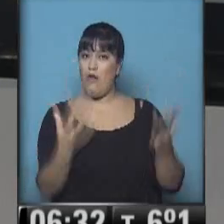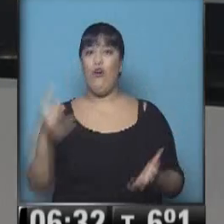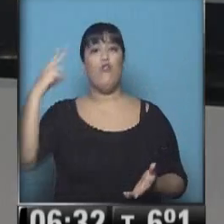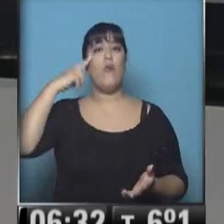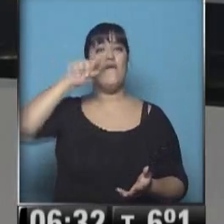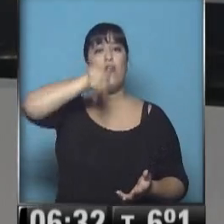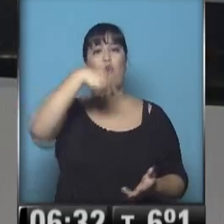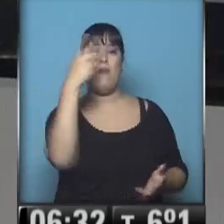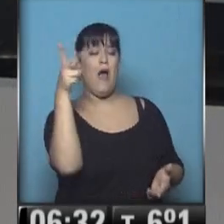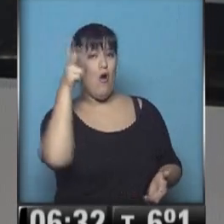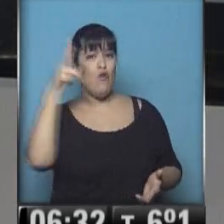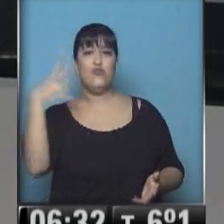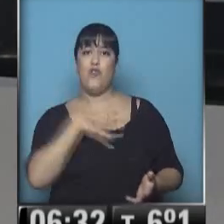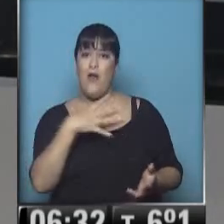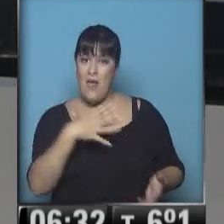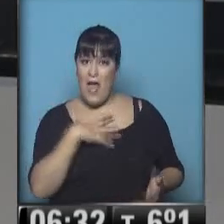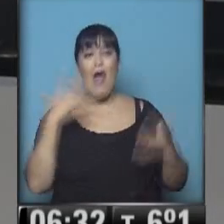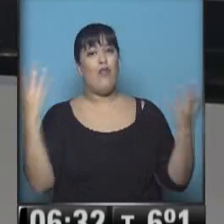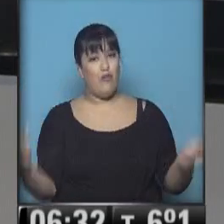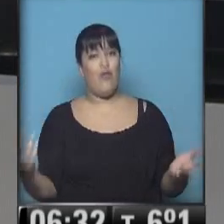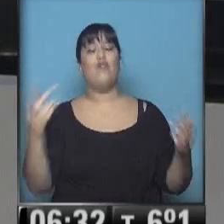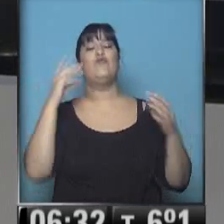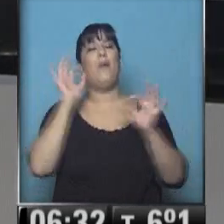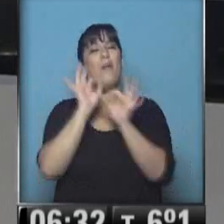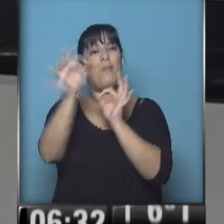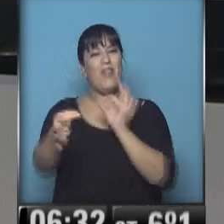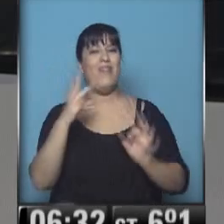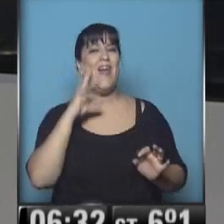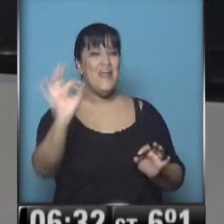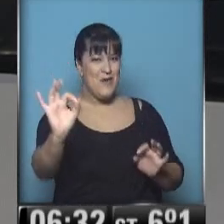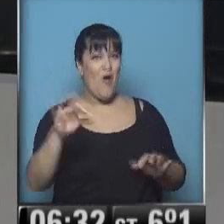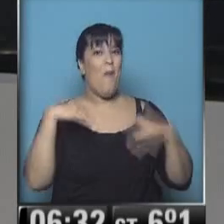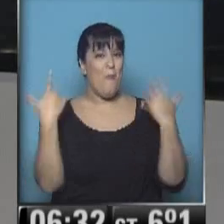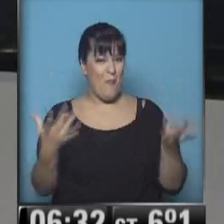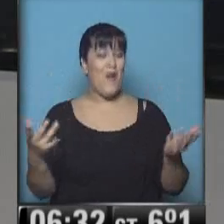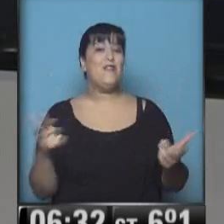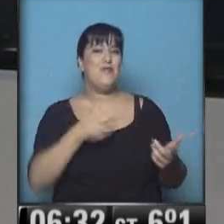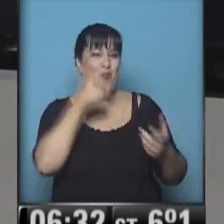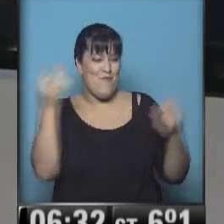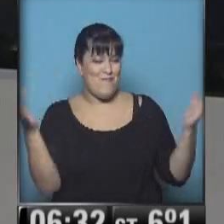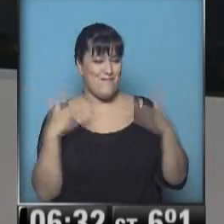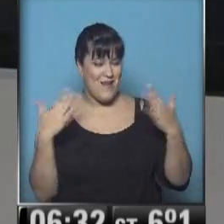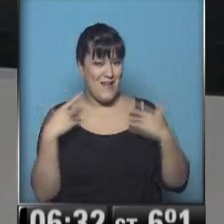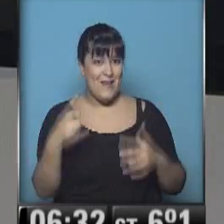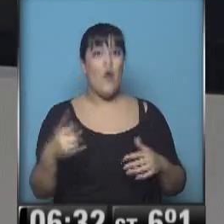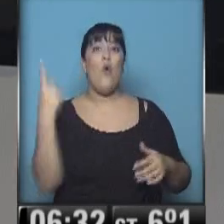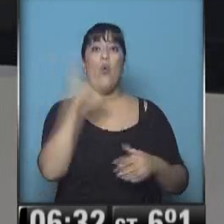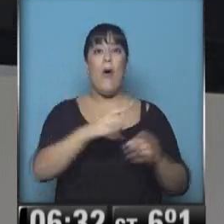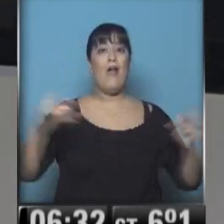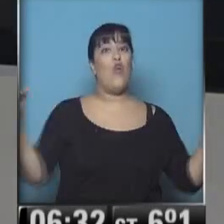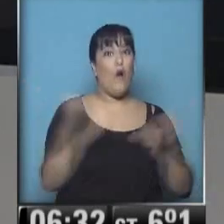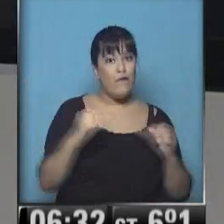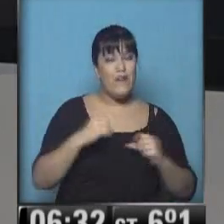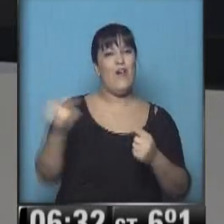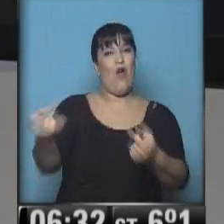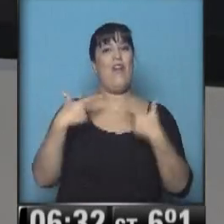9.8 y todo esto gracias a la presencia del Río de la Plata, que cuando hace frío es fuente de